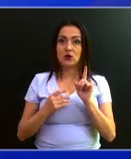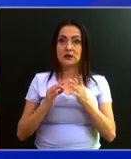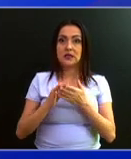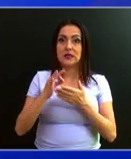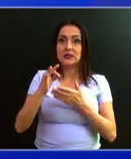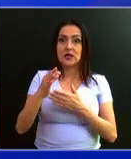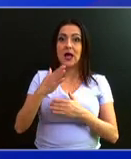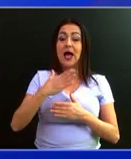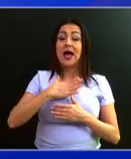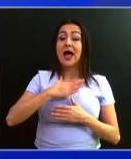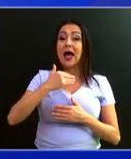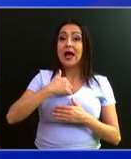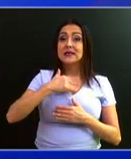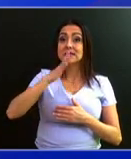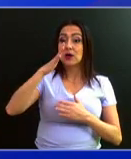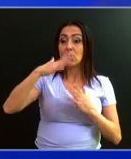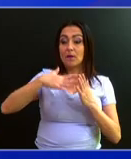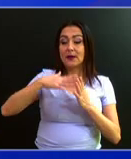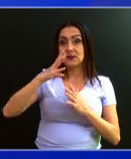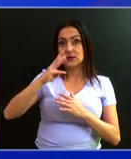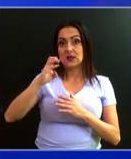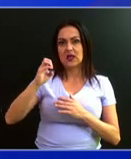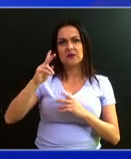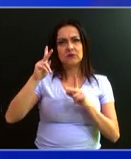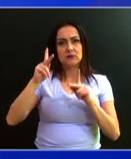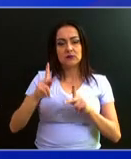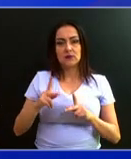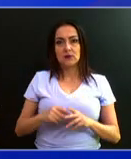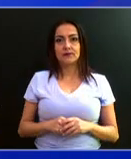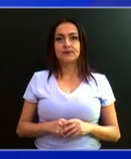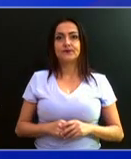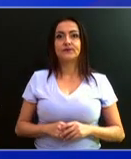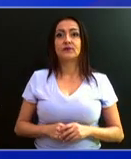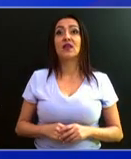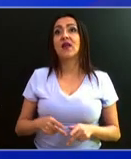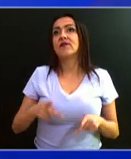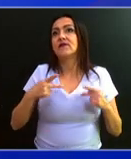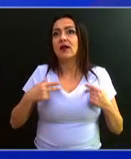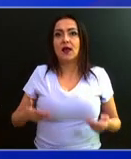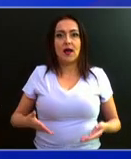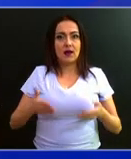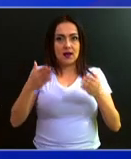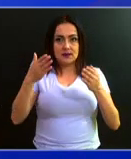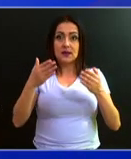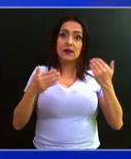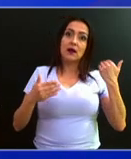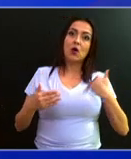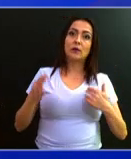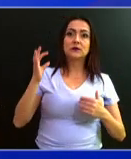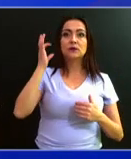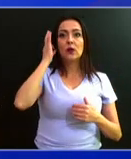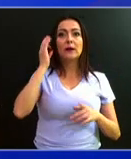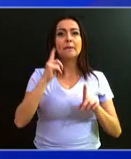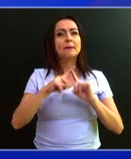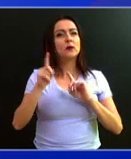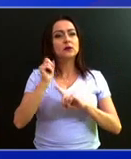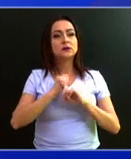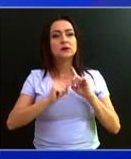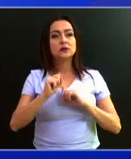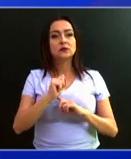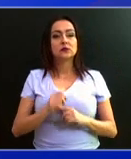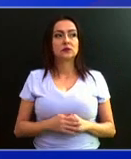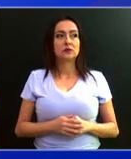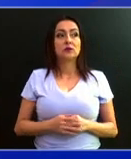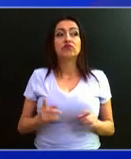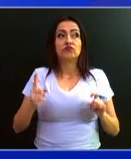hay 5.600 personas aproximadamente en condiciones de calle, esto entre hombres y mujeres. Pero la situación